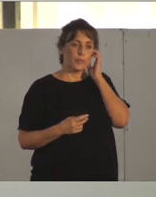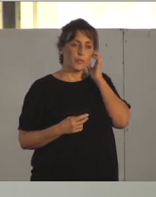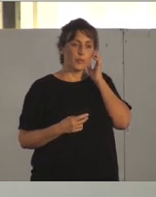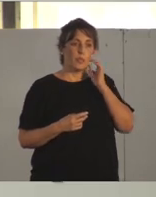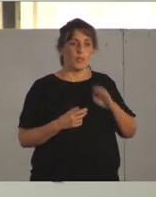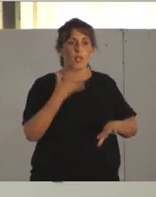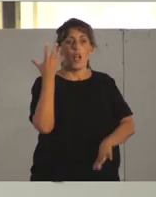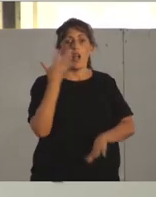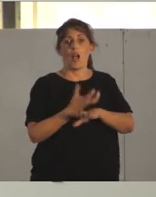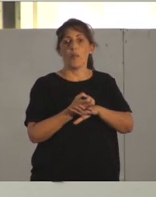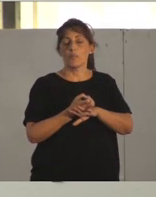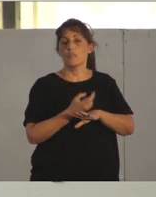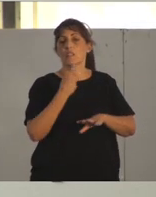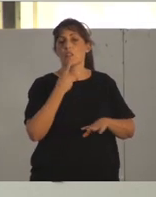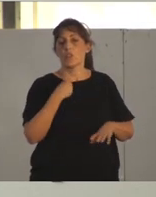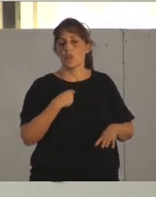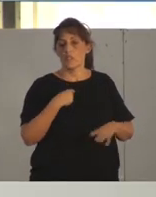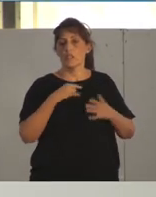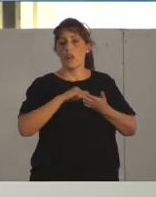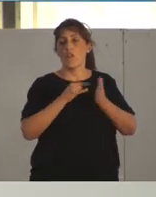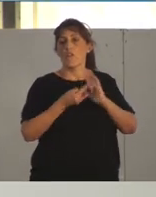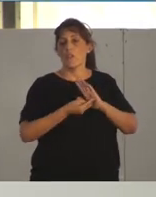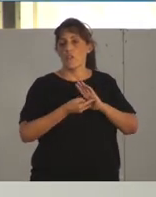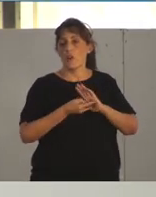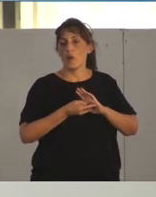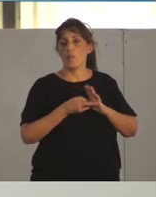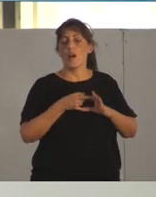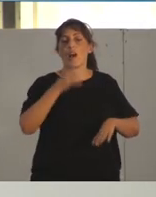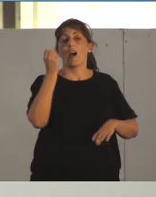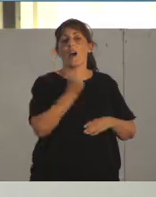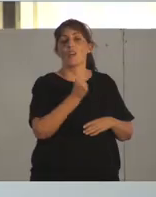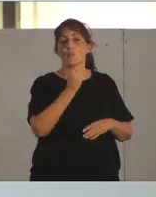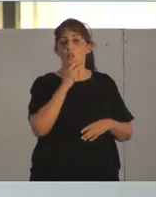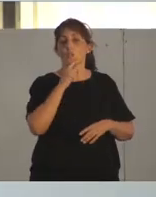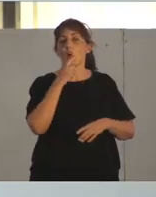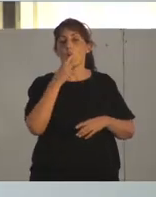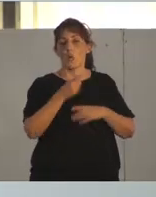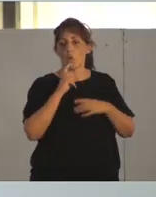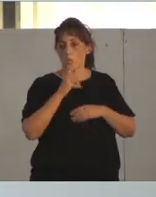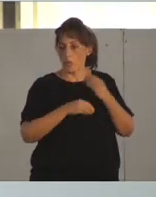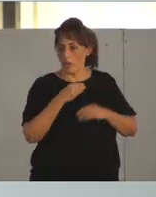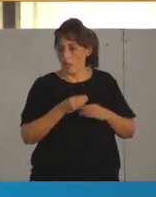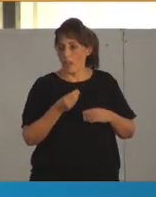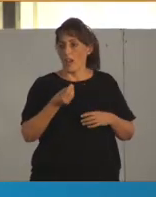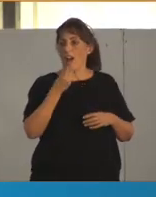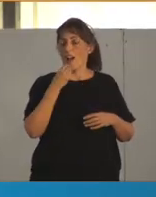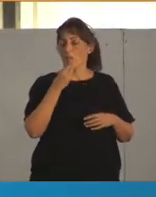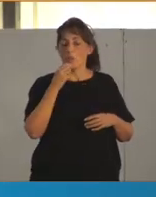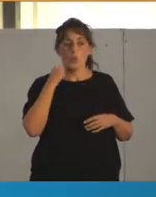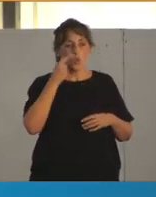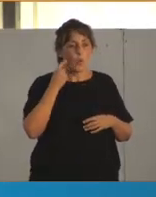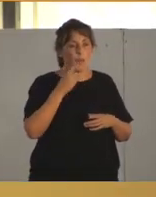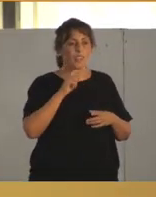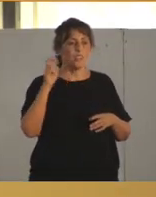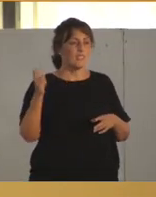app automáticamente nos dice la manera en la que tenemos que elaborar el gazpacho, la cantidad de alimento que nos hace falta para texturizar